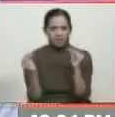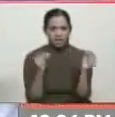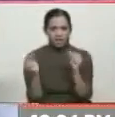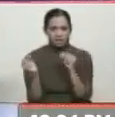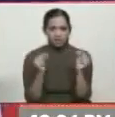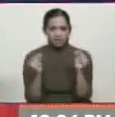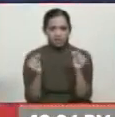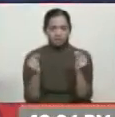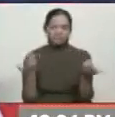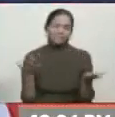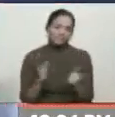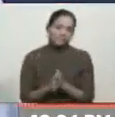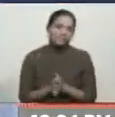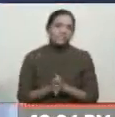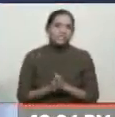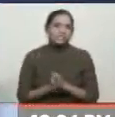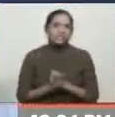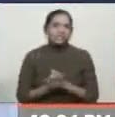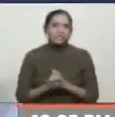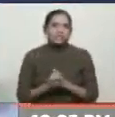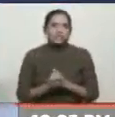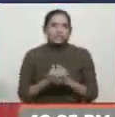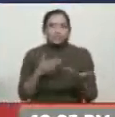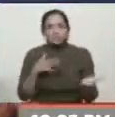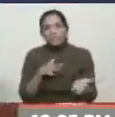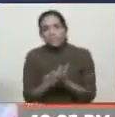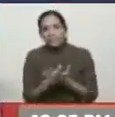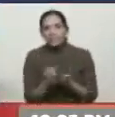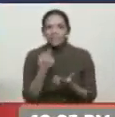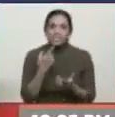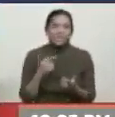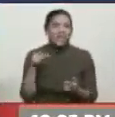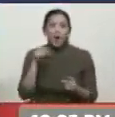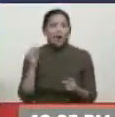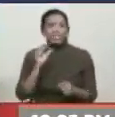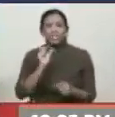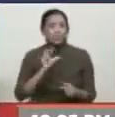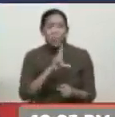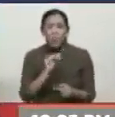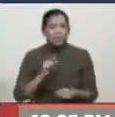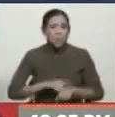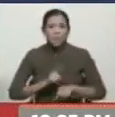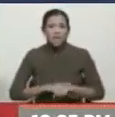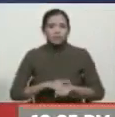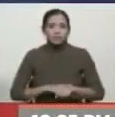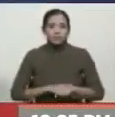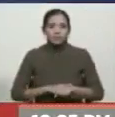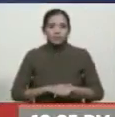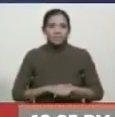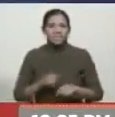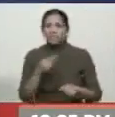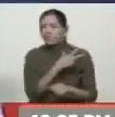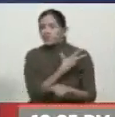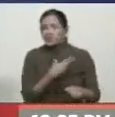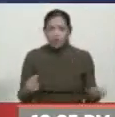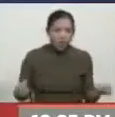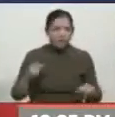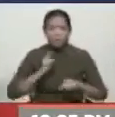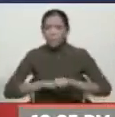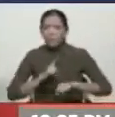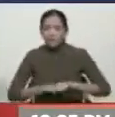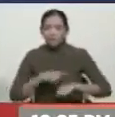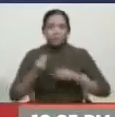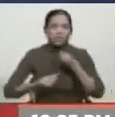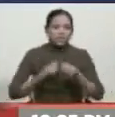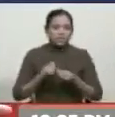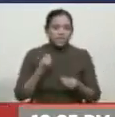Lo que pasa es que la gente, mucha gente te dice, pero es que este no es el momento, Mango. Yo creo que este es el momento. Este no es el momento de hacerlo, porque